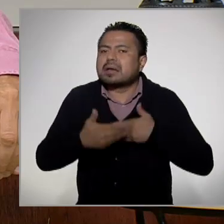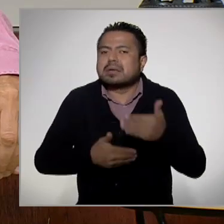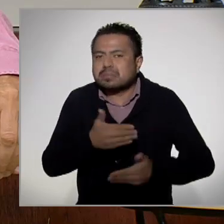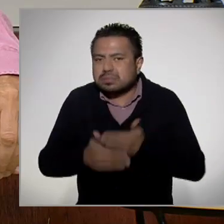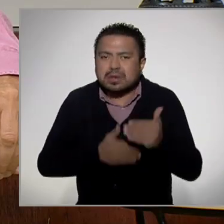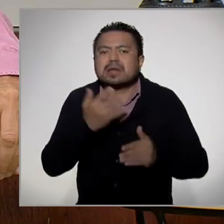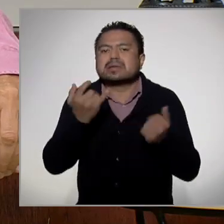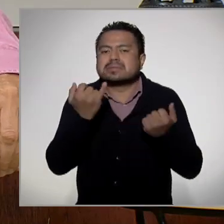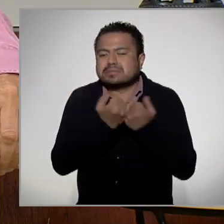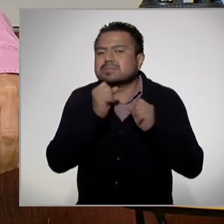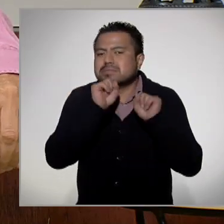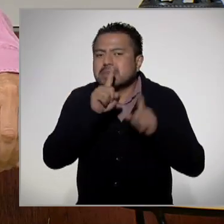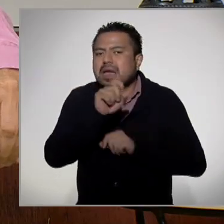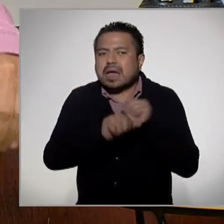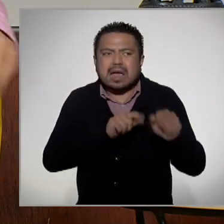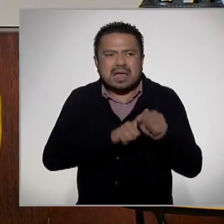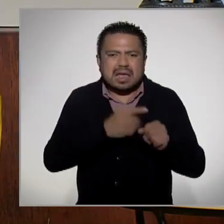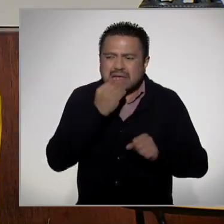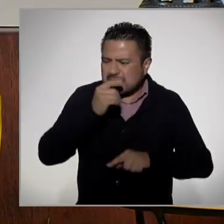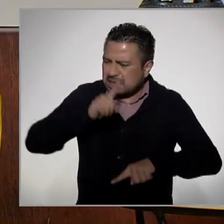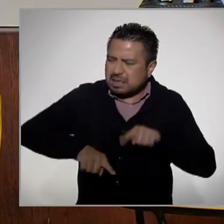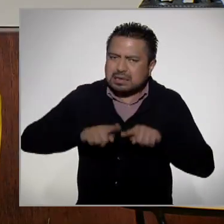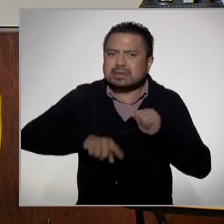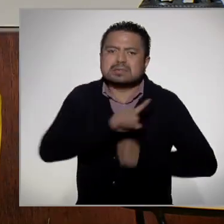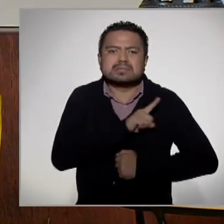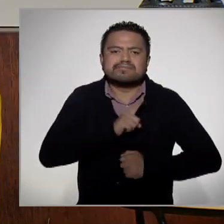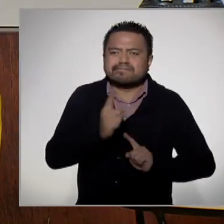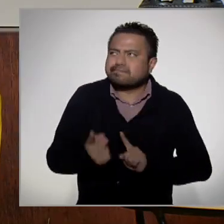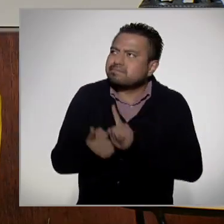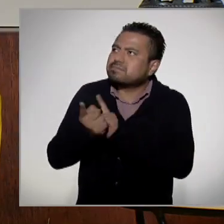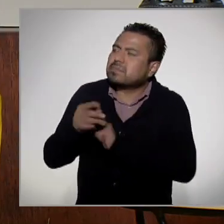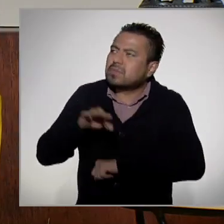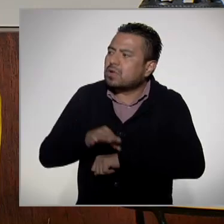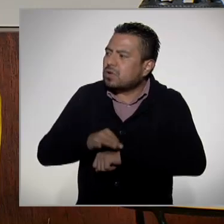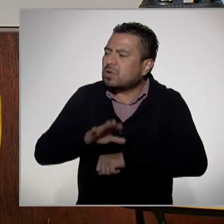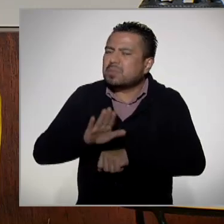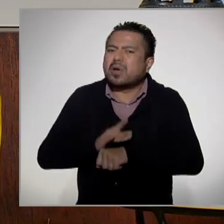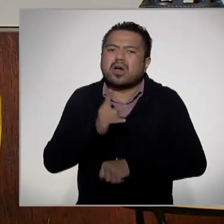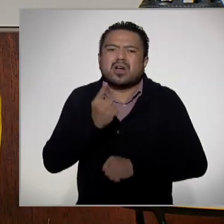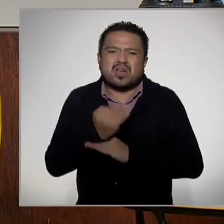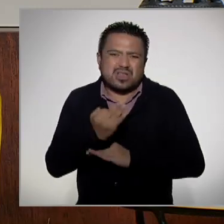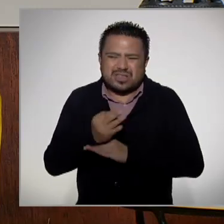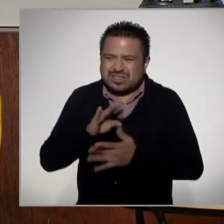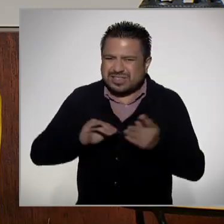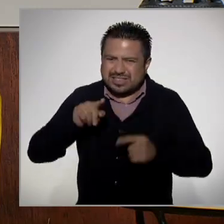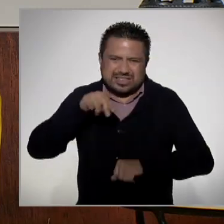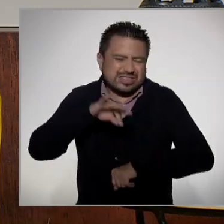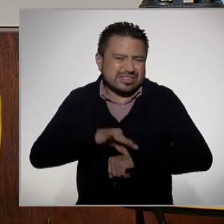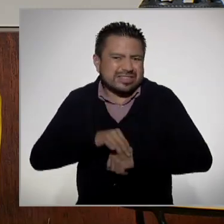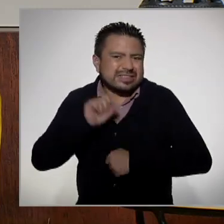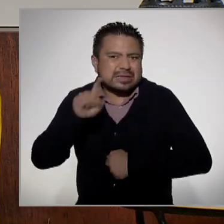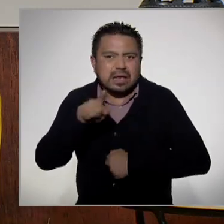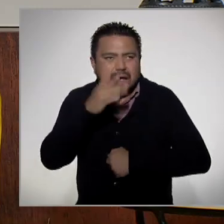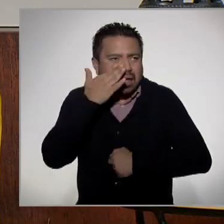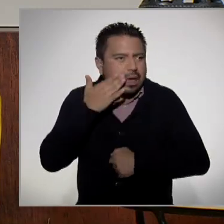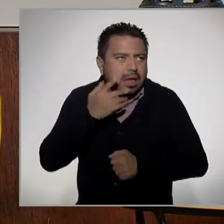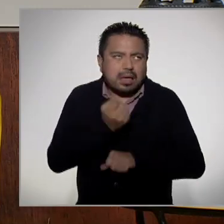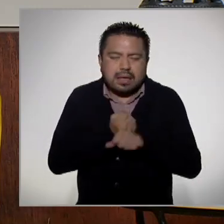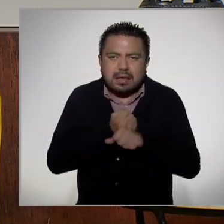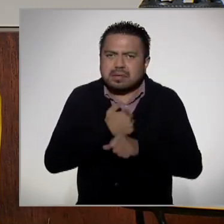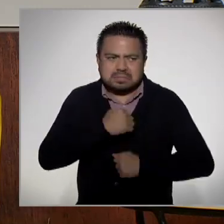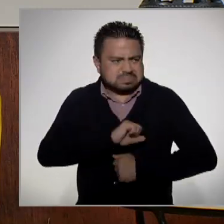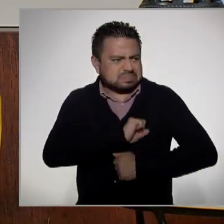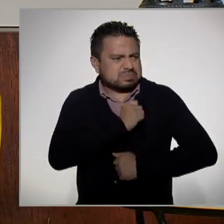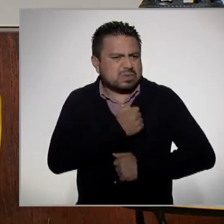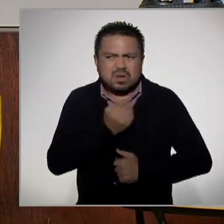productos animales se obtiene que comentar a tu nutriólogo y asegurar de suplementar te justo por lo que está diciendo el autor no vayas anemia creyendo estoy súper sano